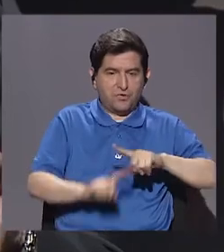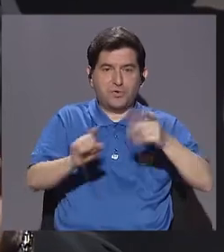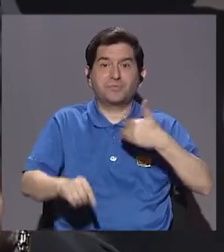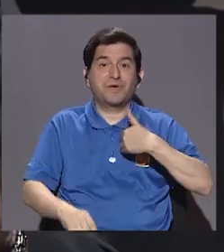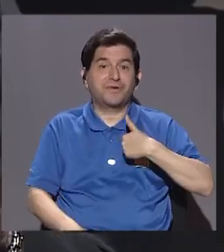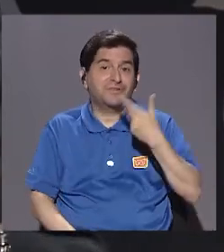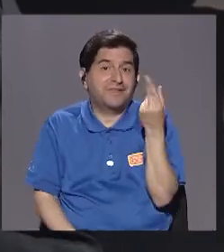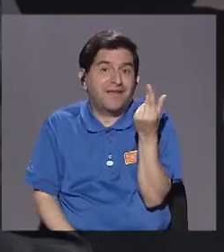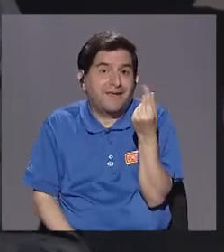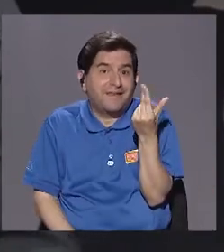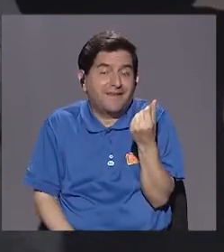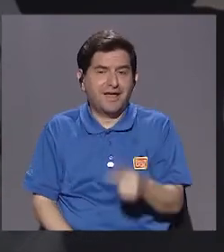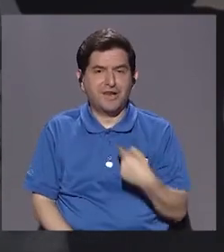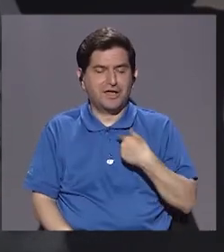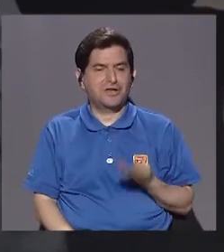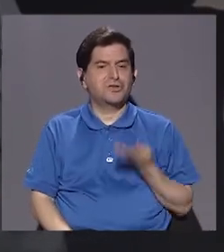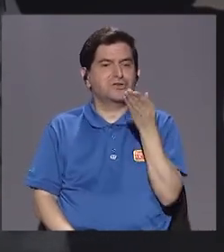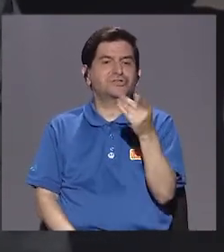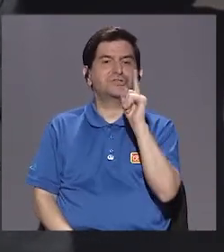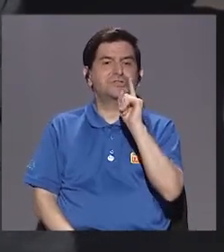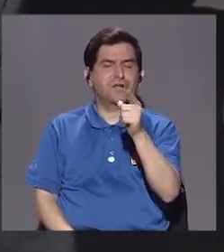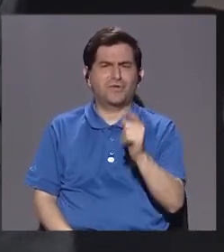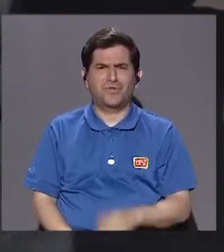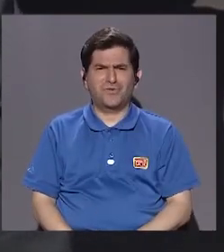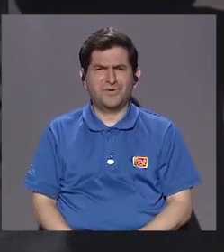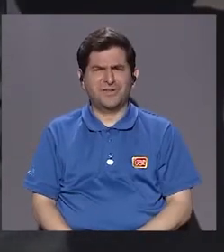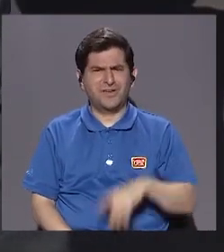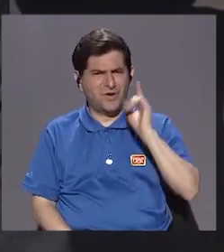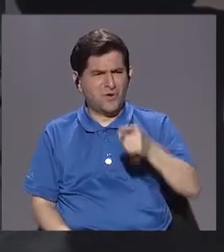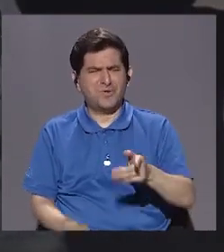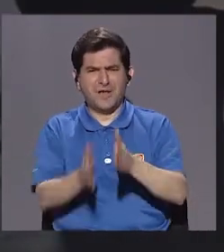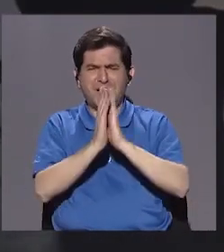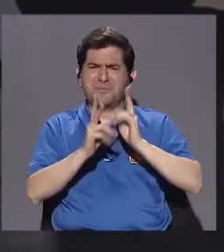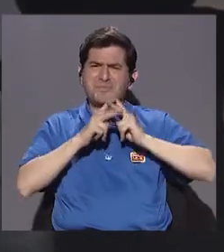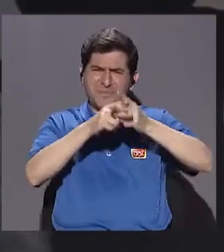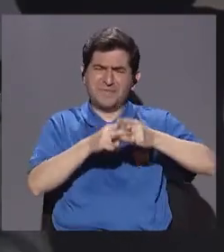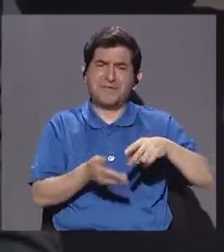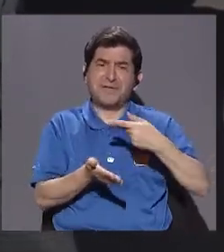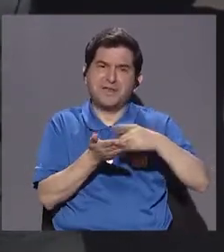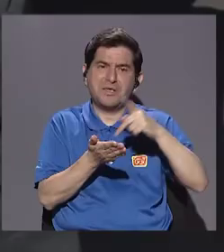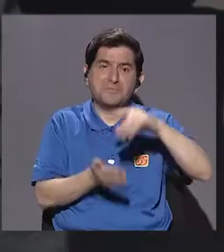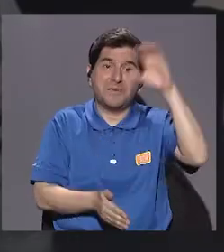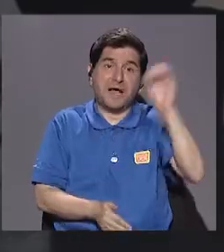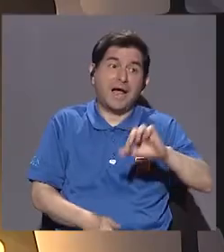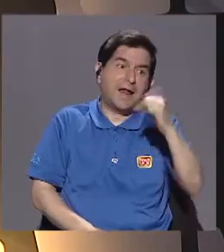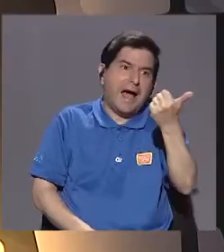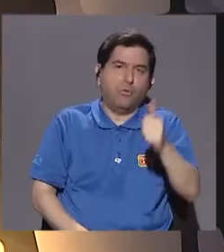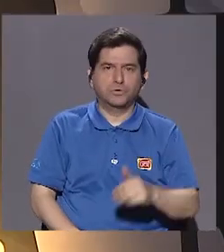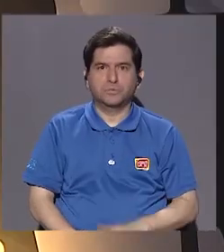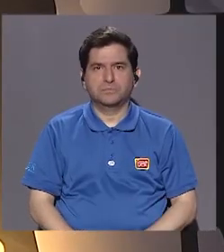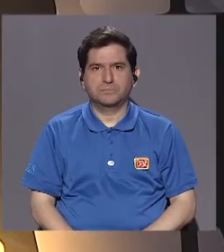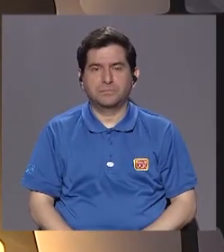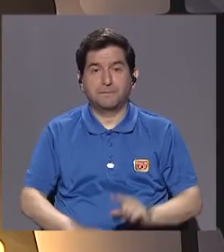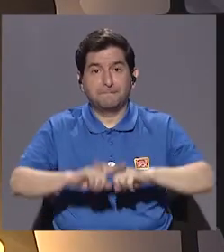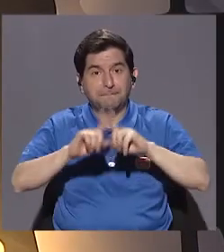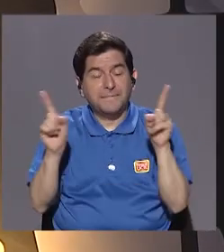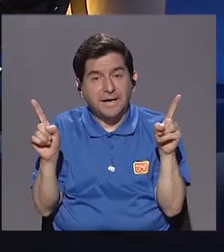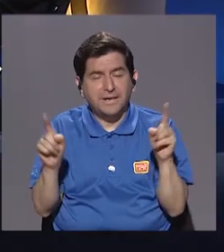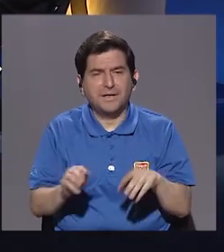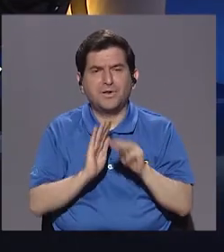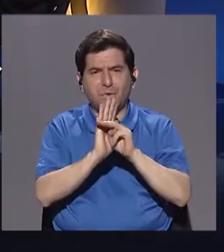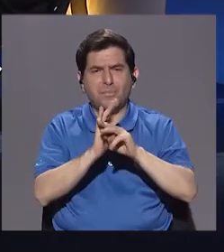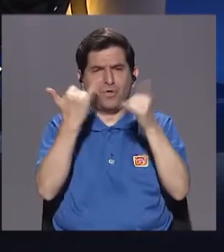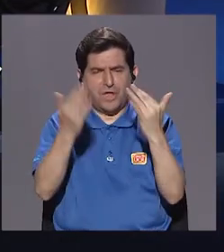tenemos el dinero que se lo voy a dar a usted porque luego ustedes pueden plata prestada para el intereses a otros para nuestro dinero pero son son